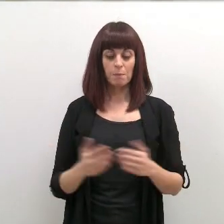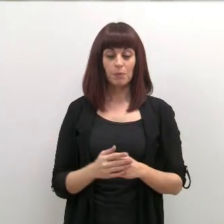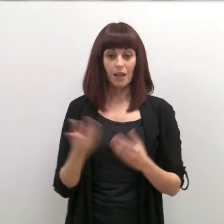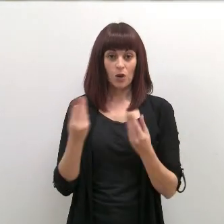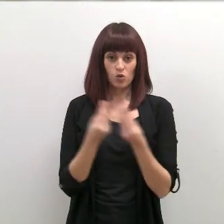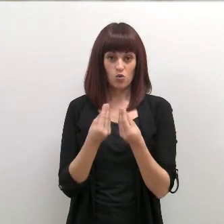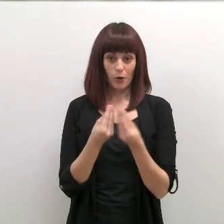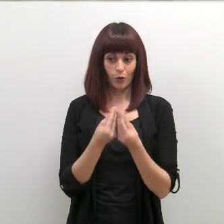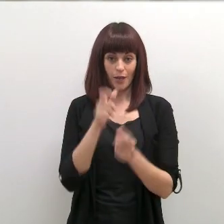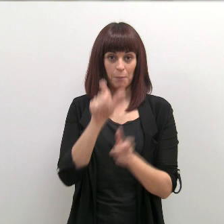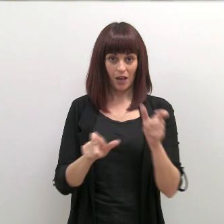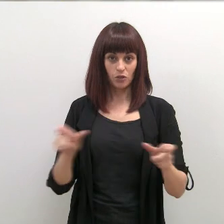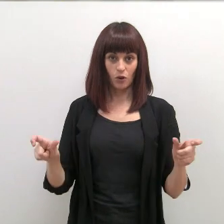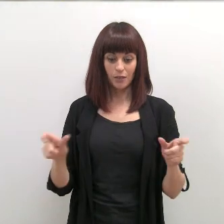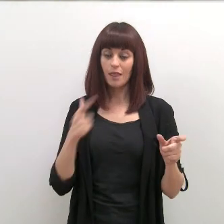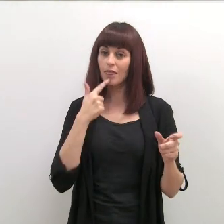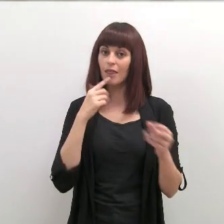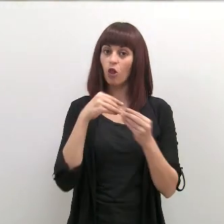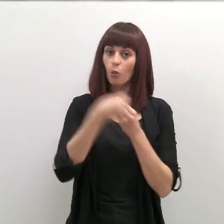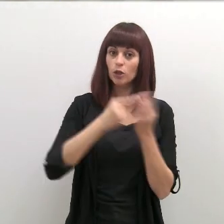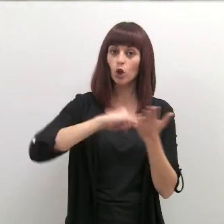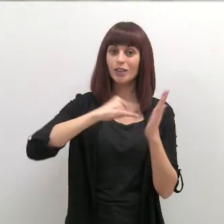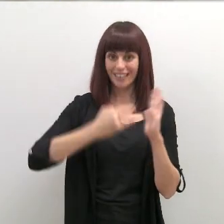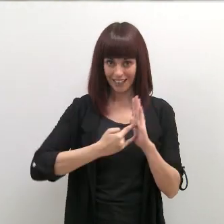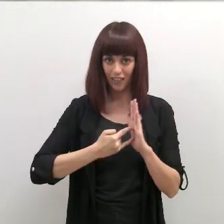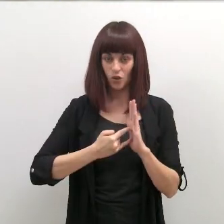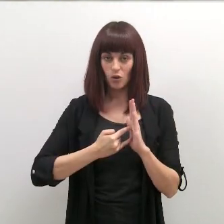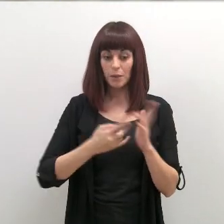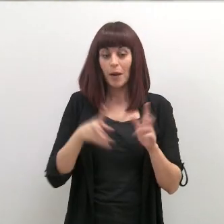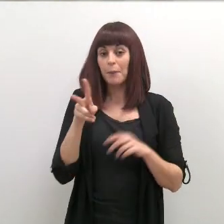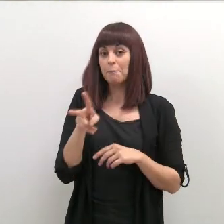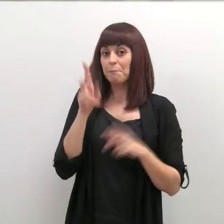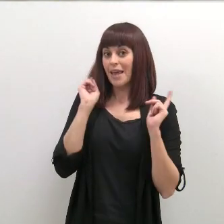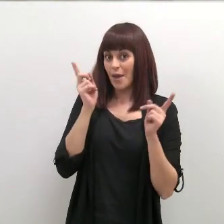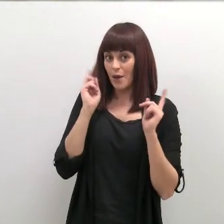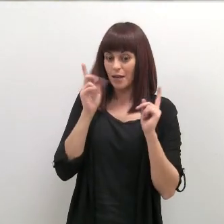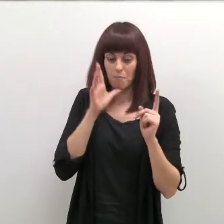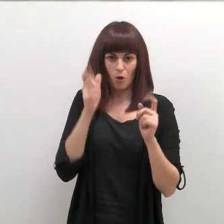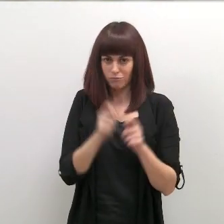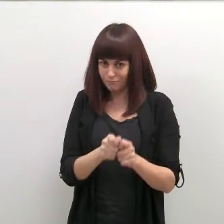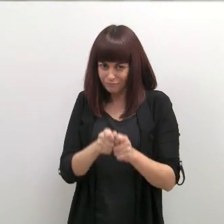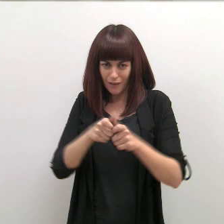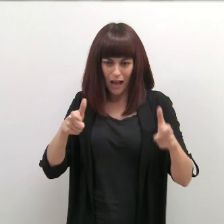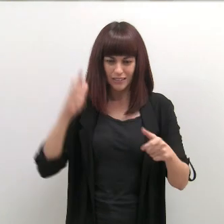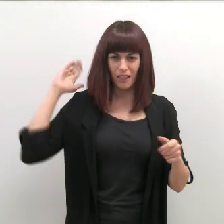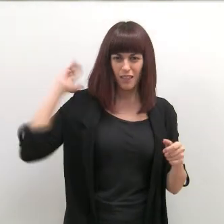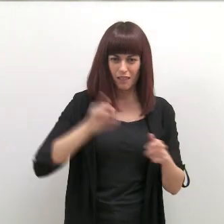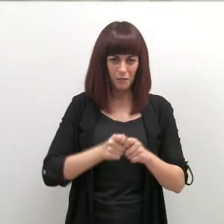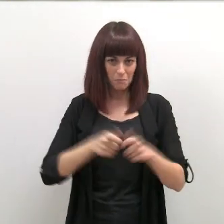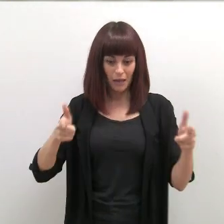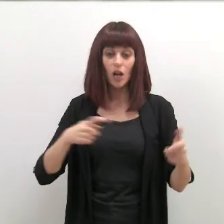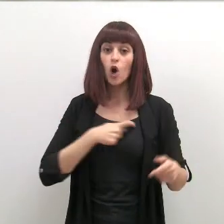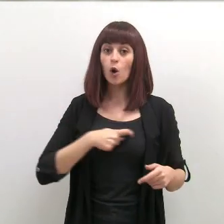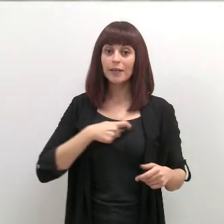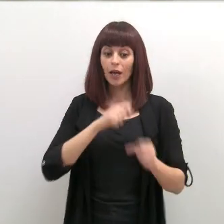medias regionales en función de lo establecido en el documento técnico y de forma preventiva ante la elevada incidencia, el Comité COVID